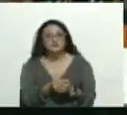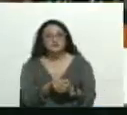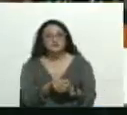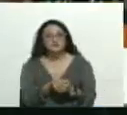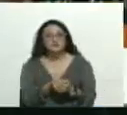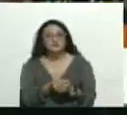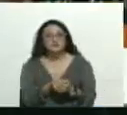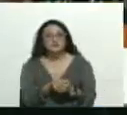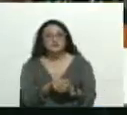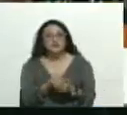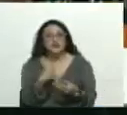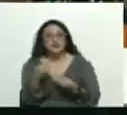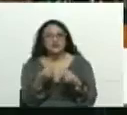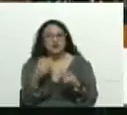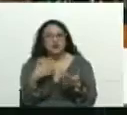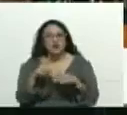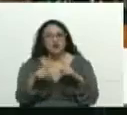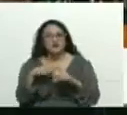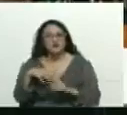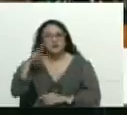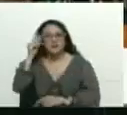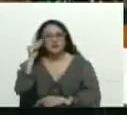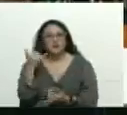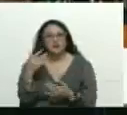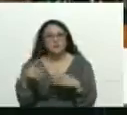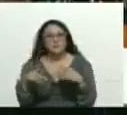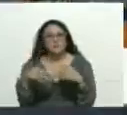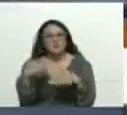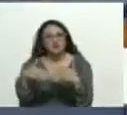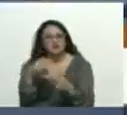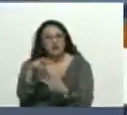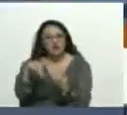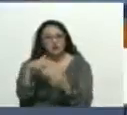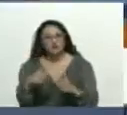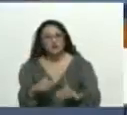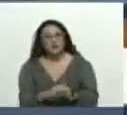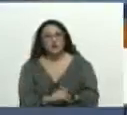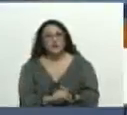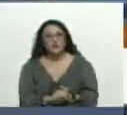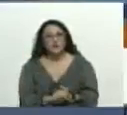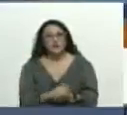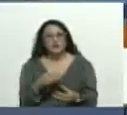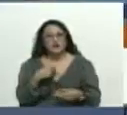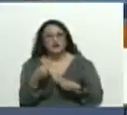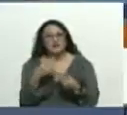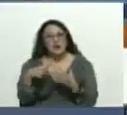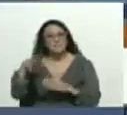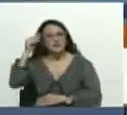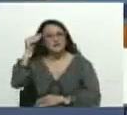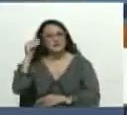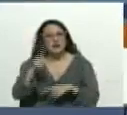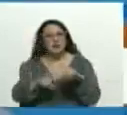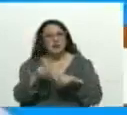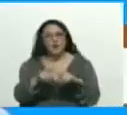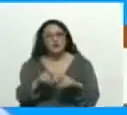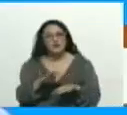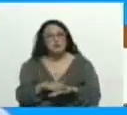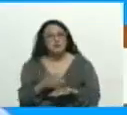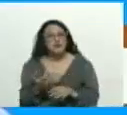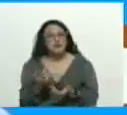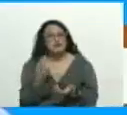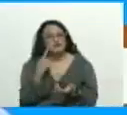qué rayos hice yo con lo que he aprendido de este proceso revolucionario qué rayos hice con el aprendizaje ese porque